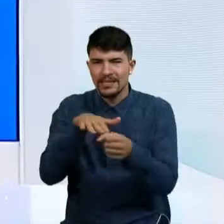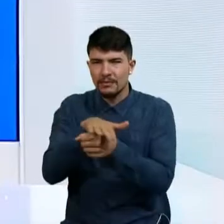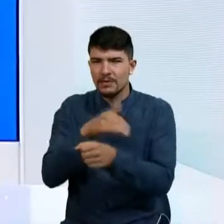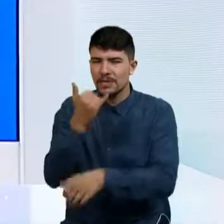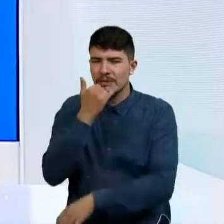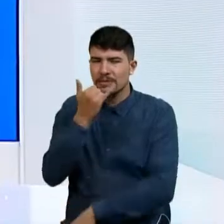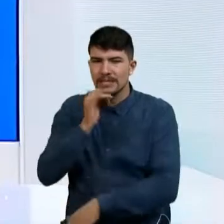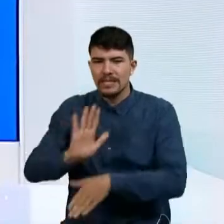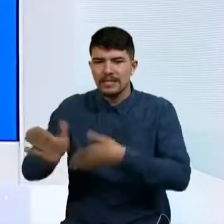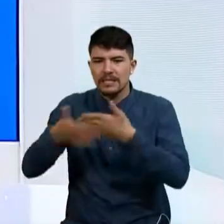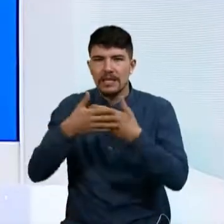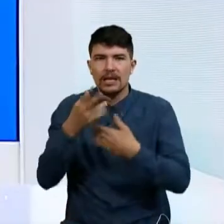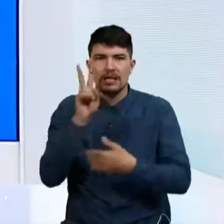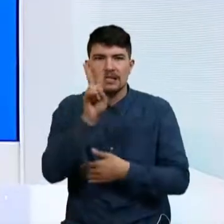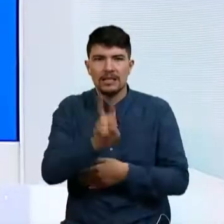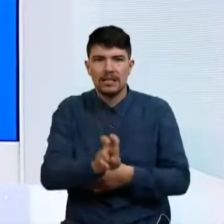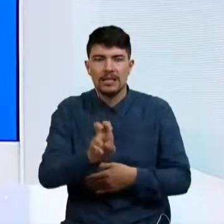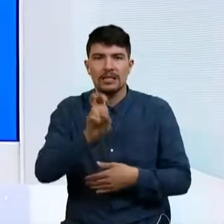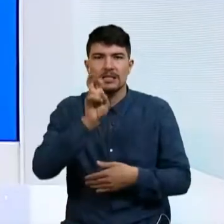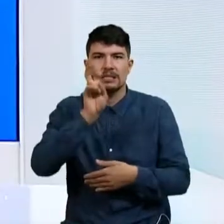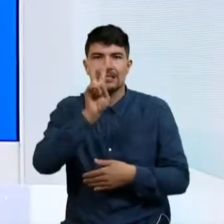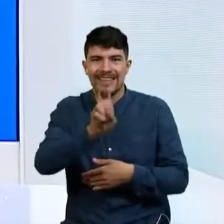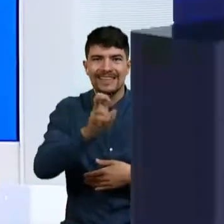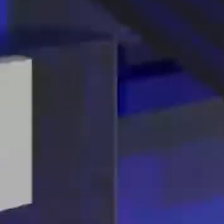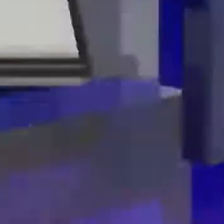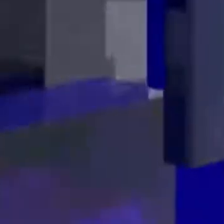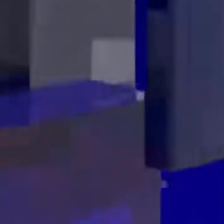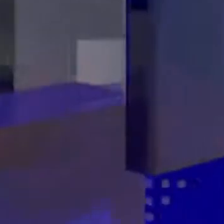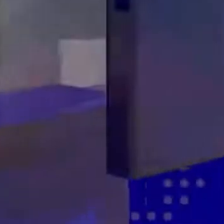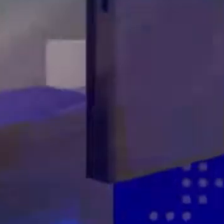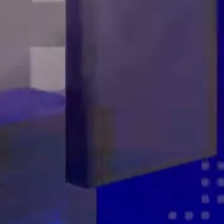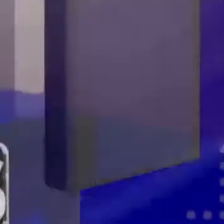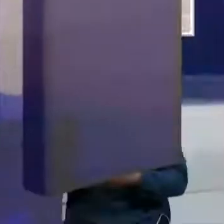este cierre que ya cumple 730 días